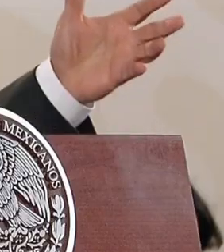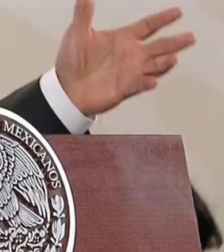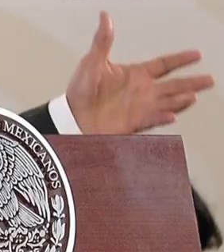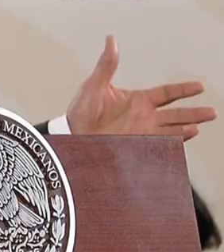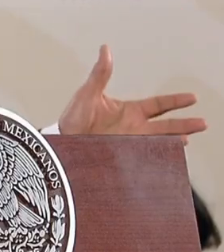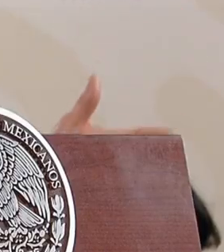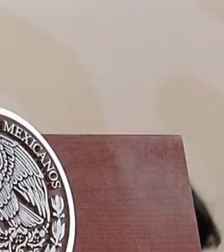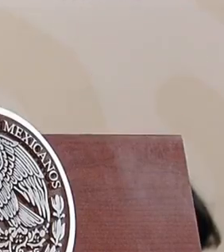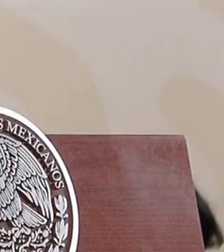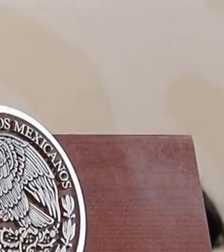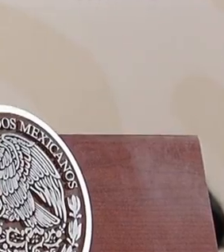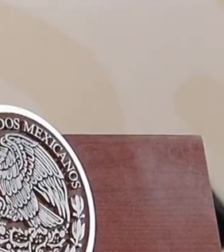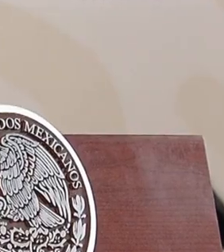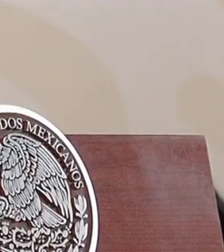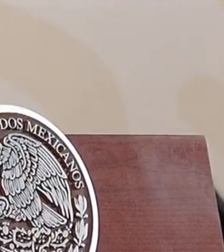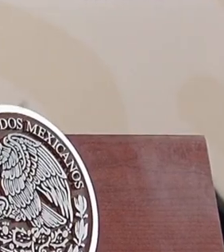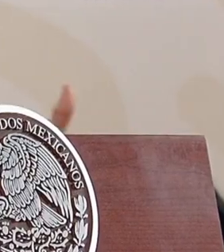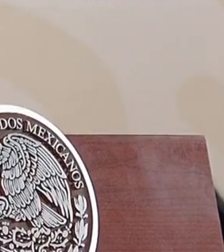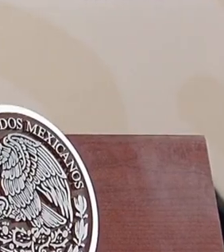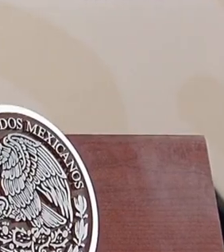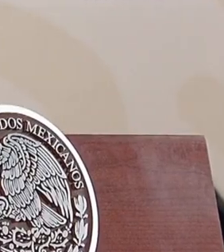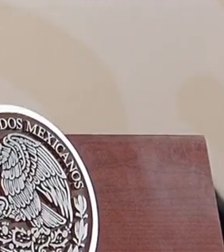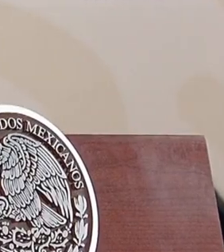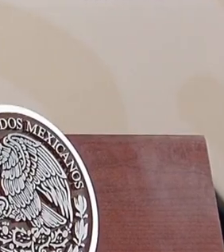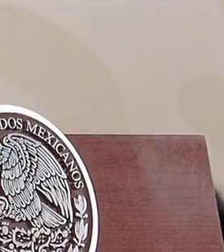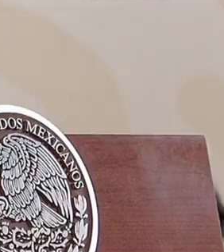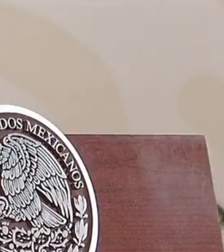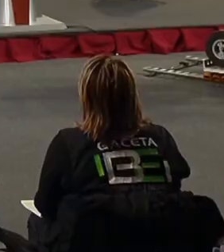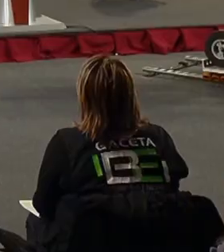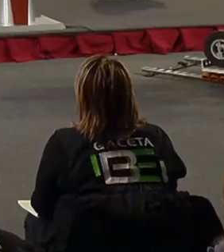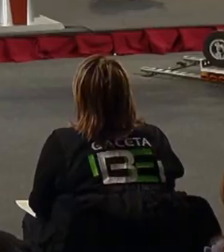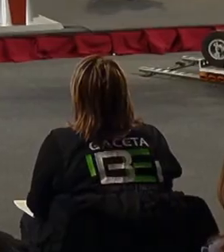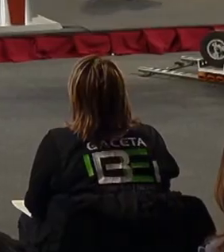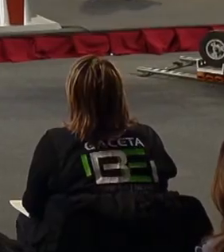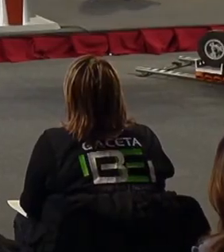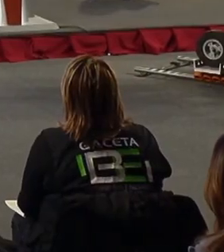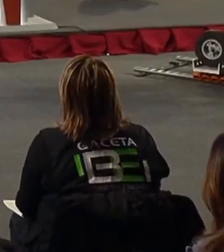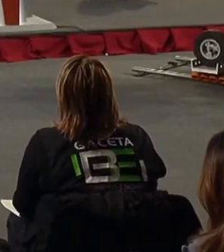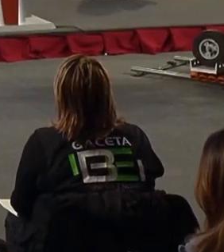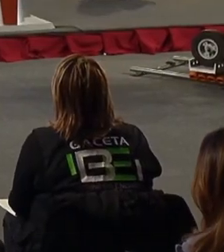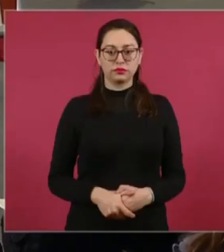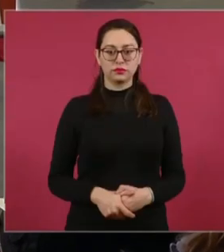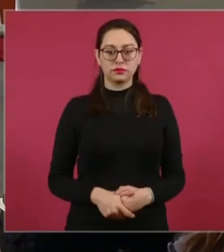justicia la riqueza de México, el ingreso, el presupuesto,